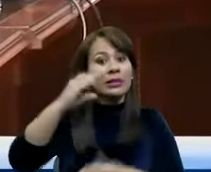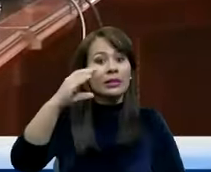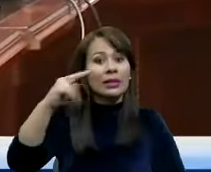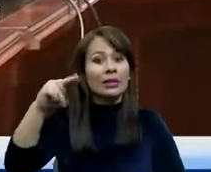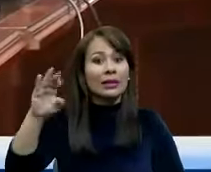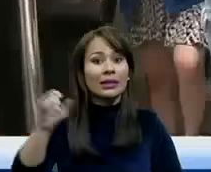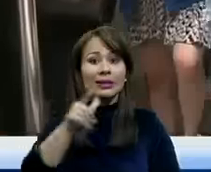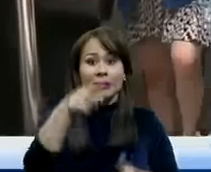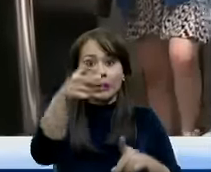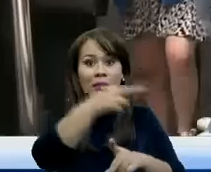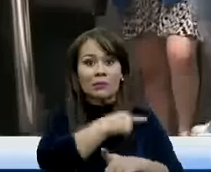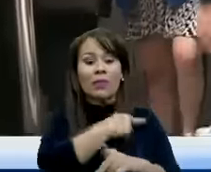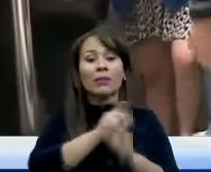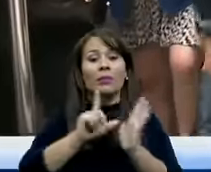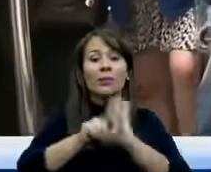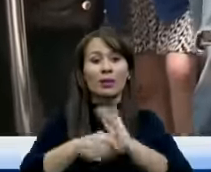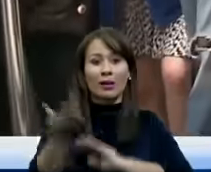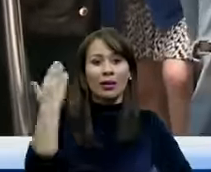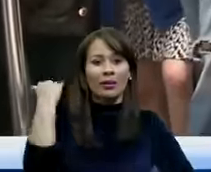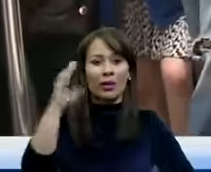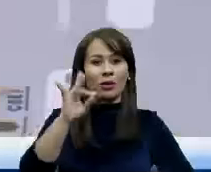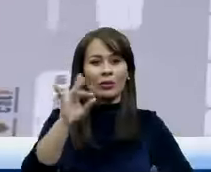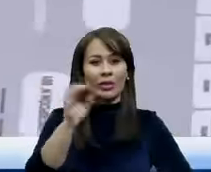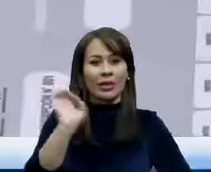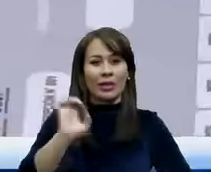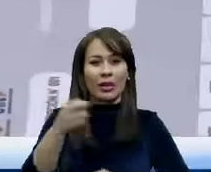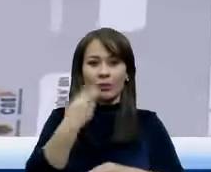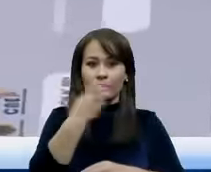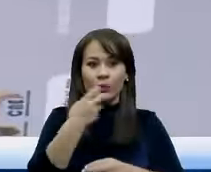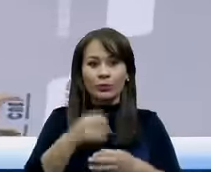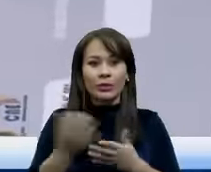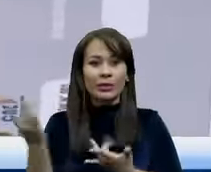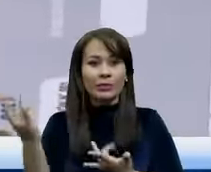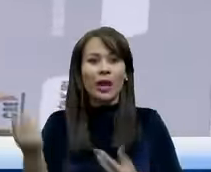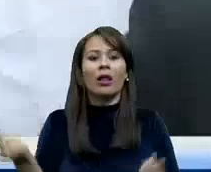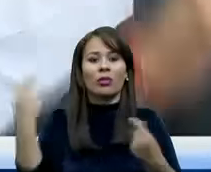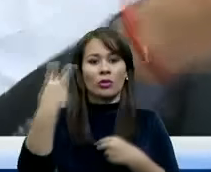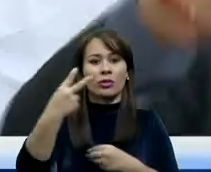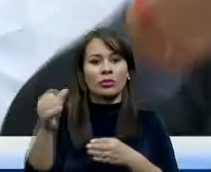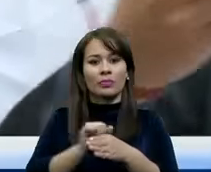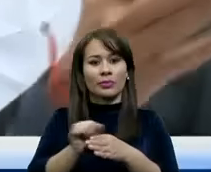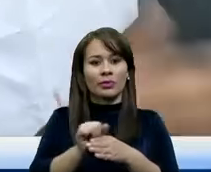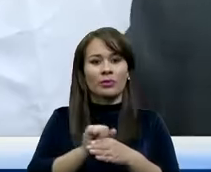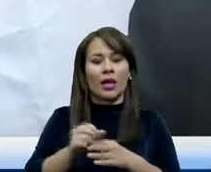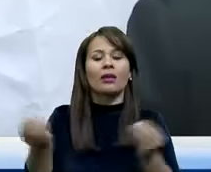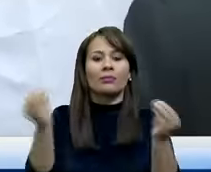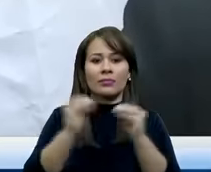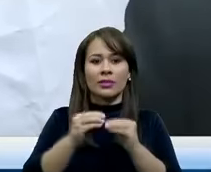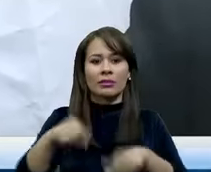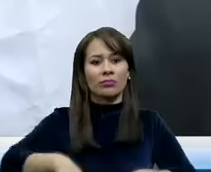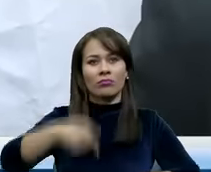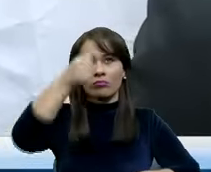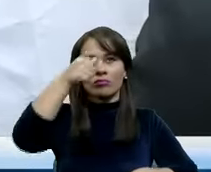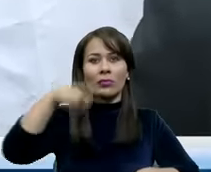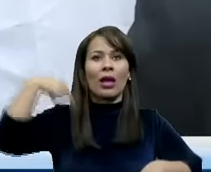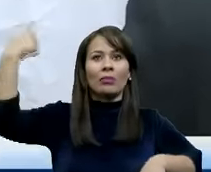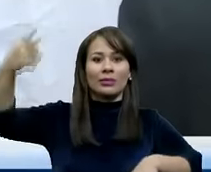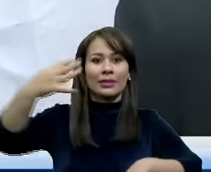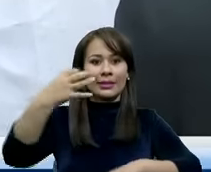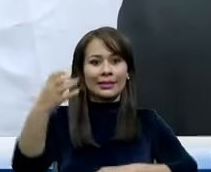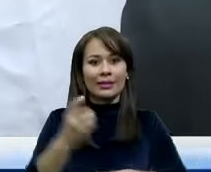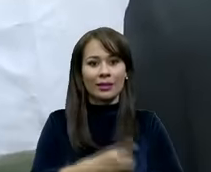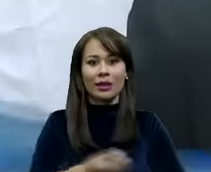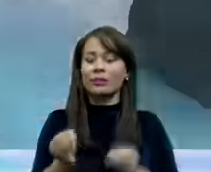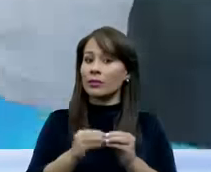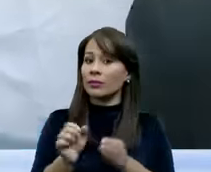del CNE, luego del simulacro del pasado 8 de enero, se tiene previsto 2 más. El próximo domingo, de aquí en 15 días, y un tercer